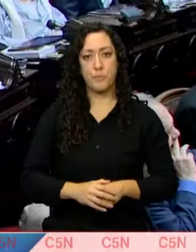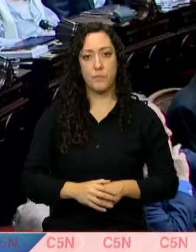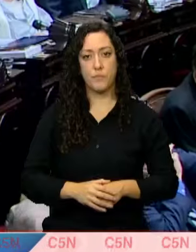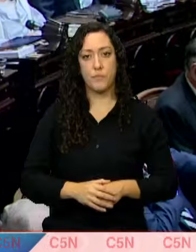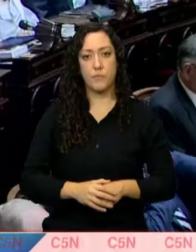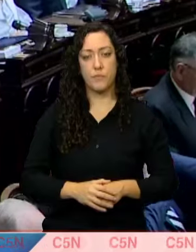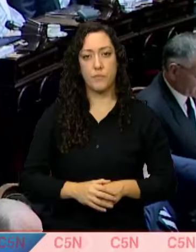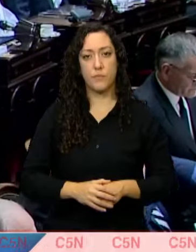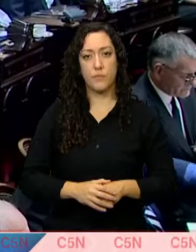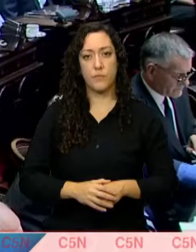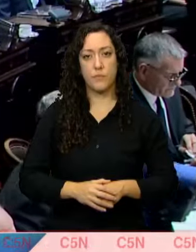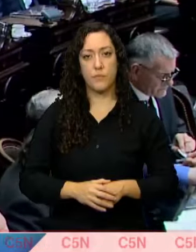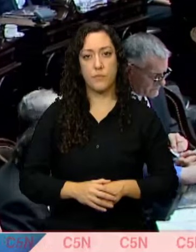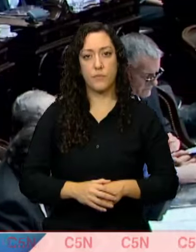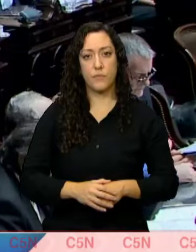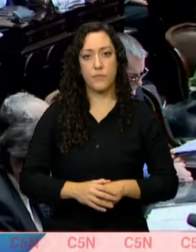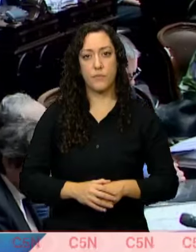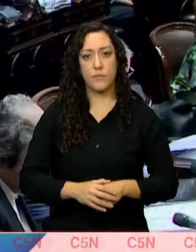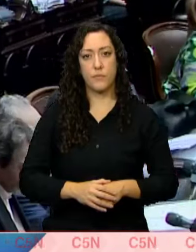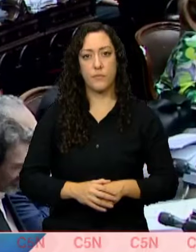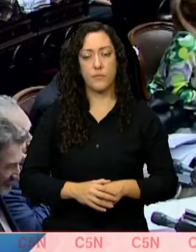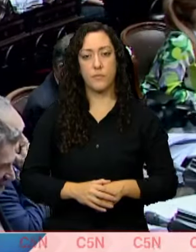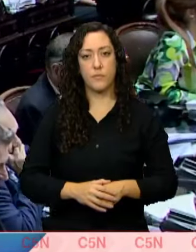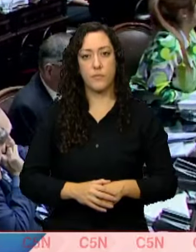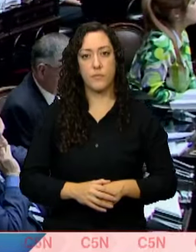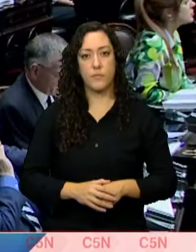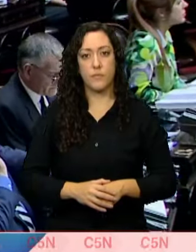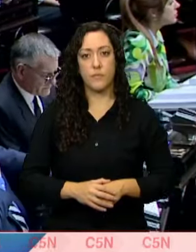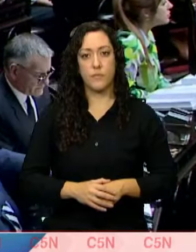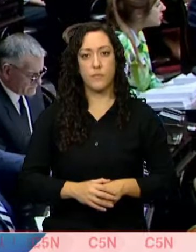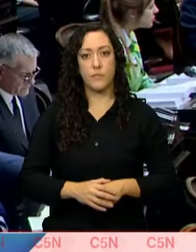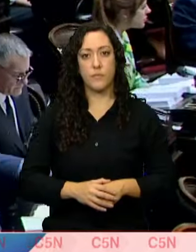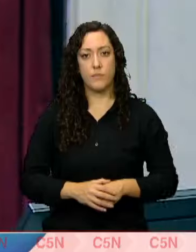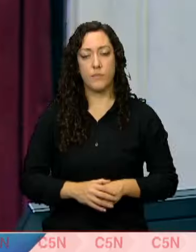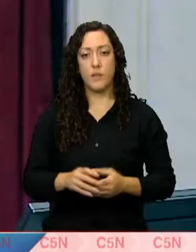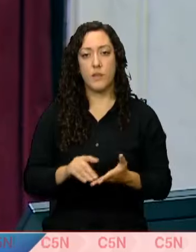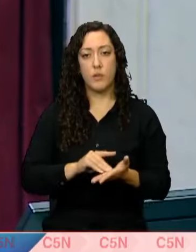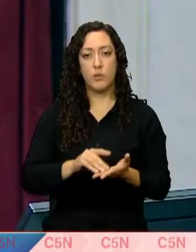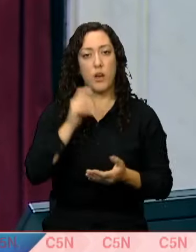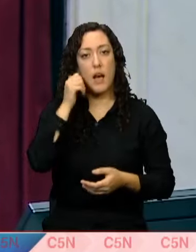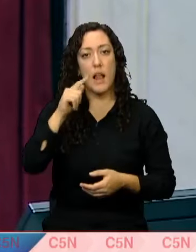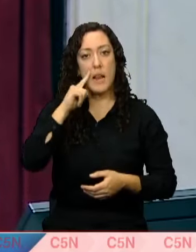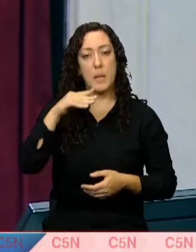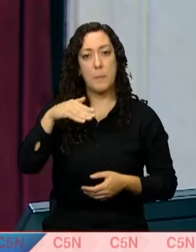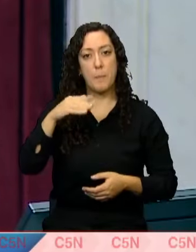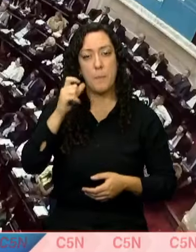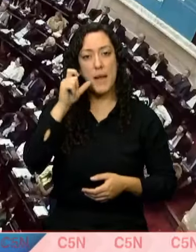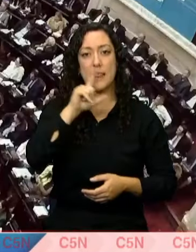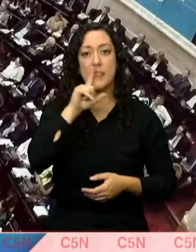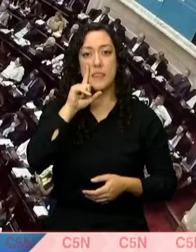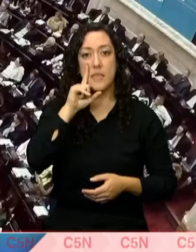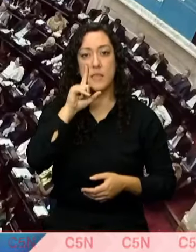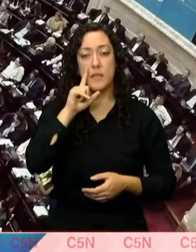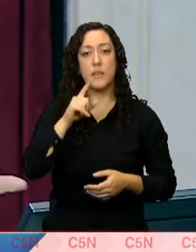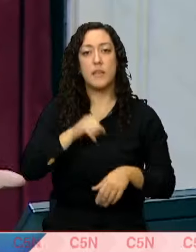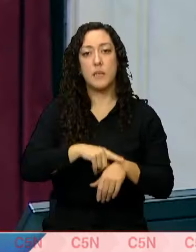De todas formas, lo importante es la base de la delegación, que es lo que se vota después. Sí, ¿no? El diputado Galimberti. Claro, esperemos que termine